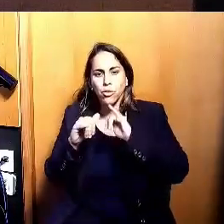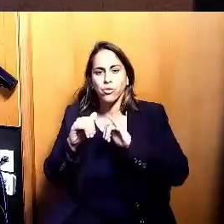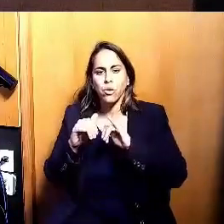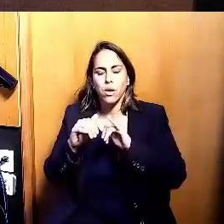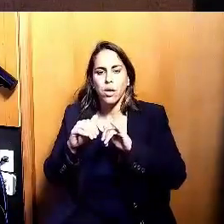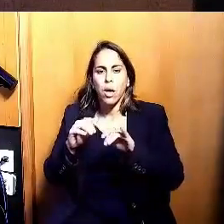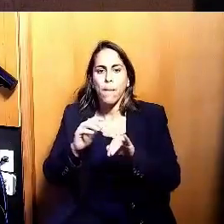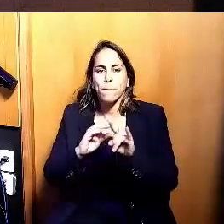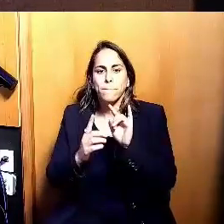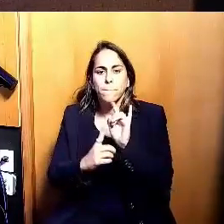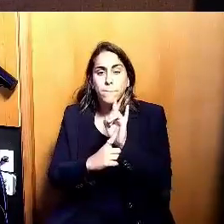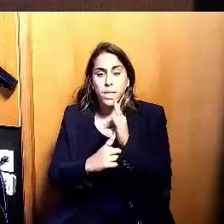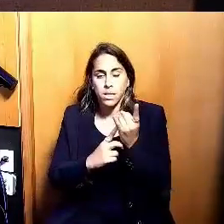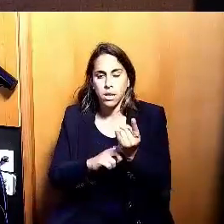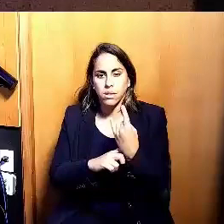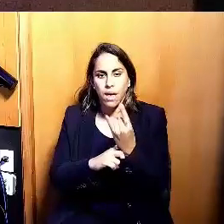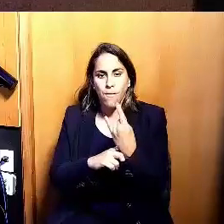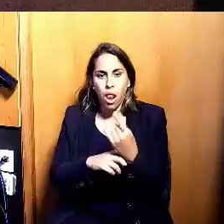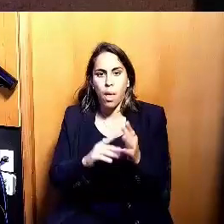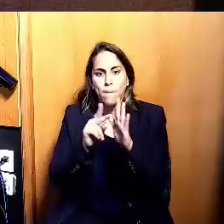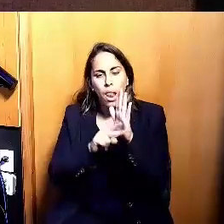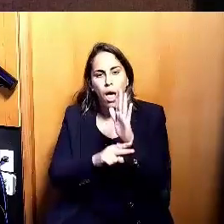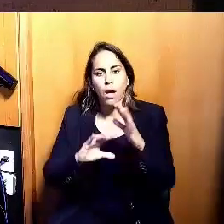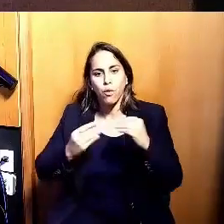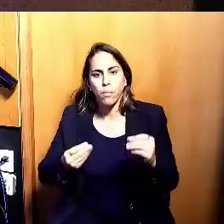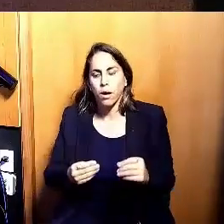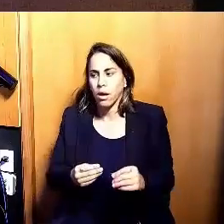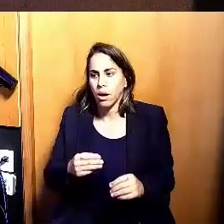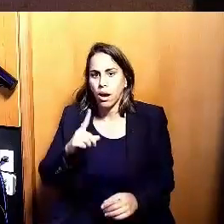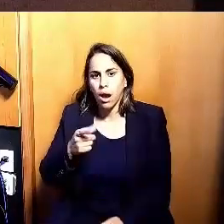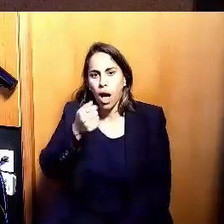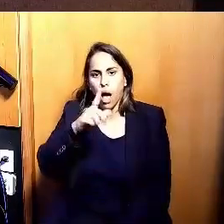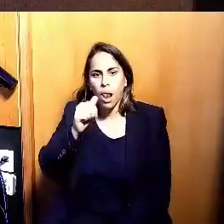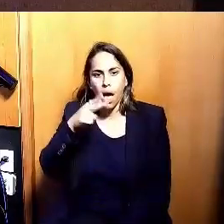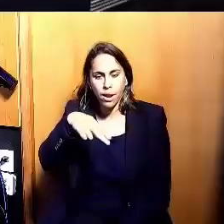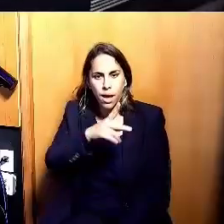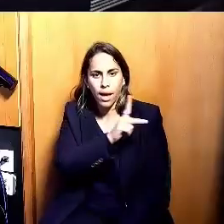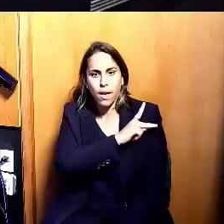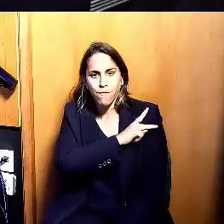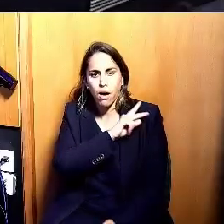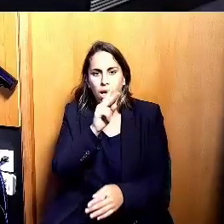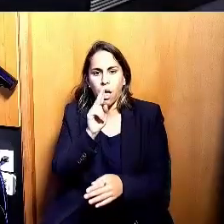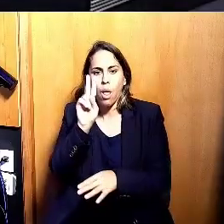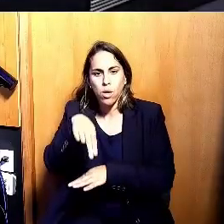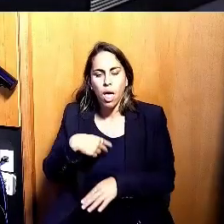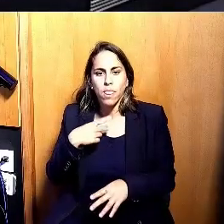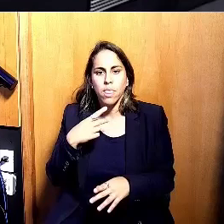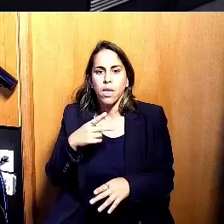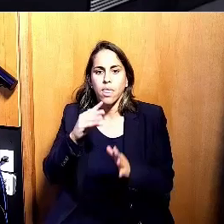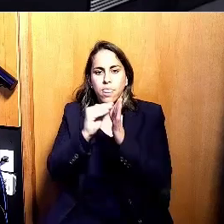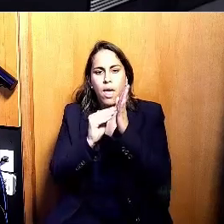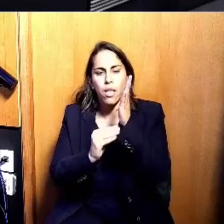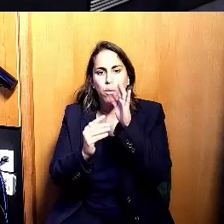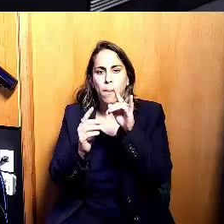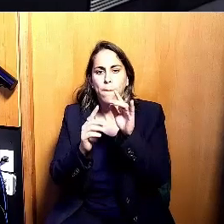Ceibal. Adelante. Oriana Galán es jefa de la unidad de datos del Plan